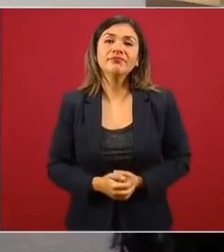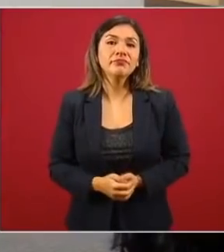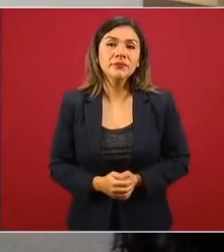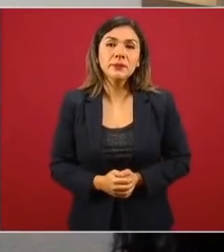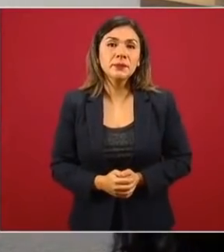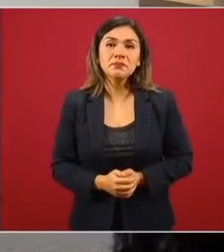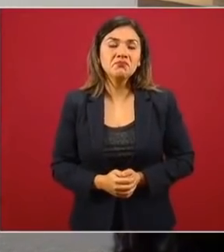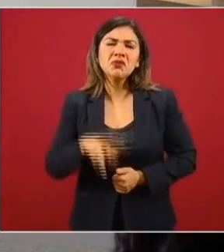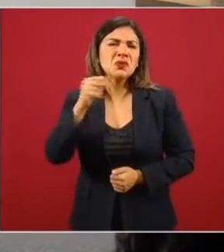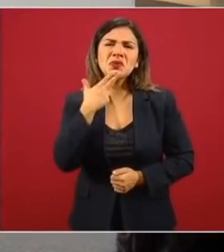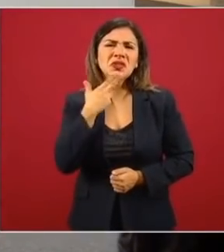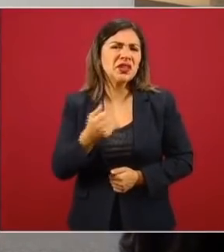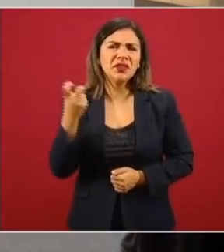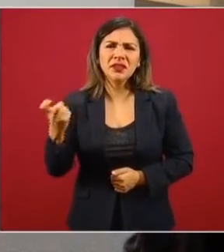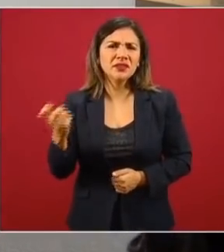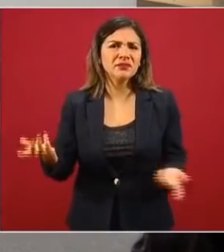funciona.